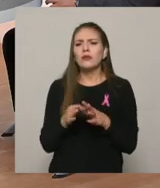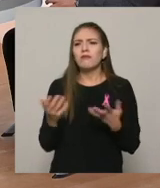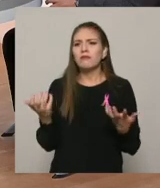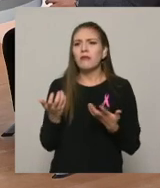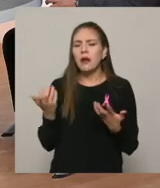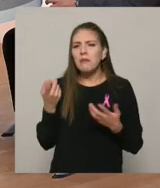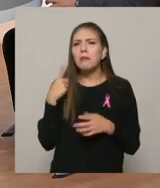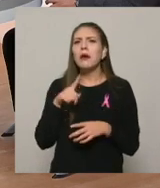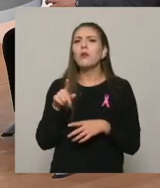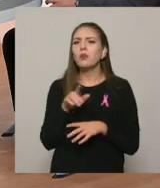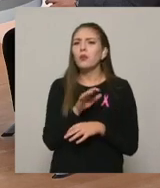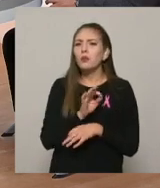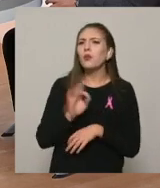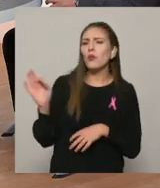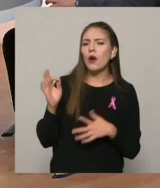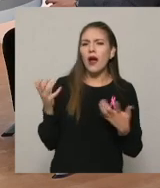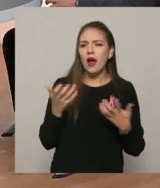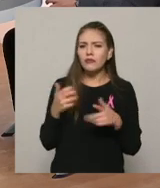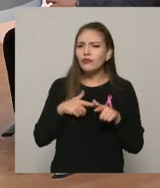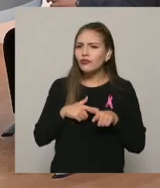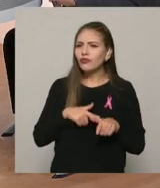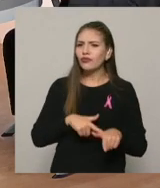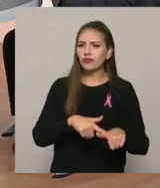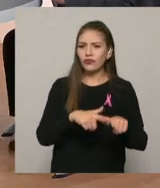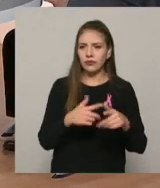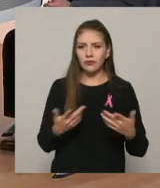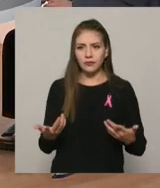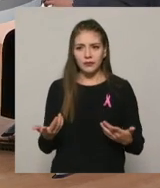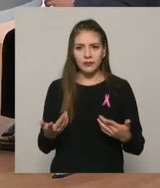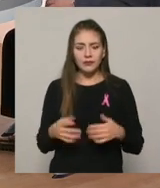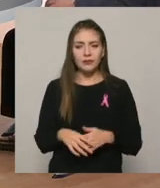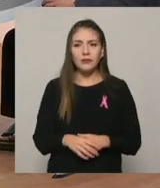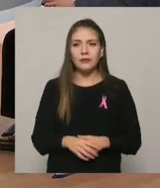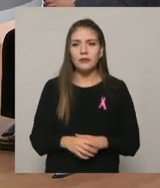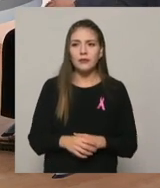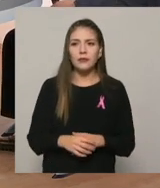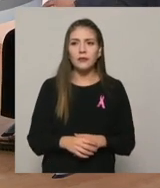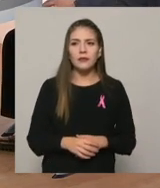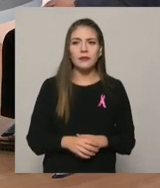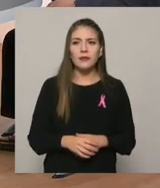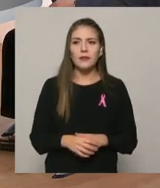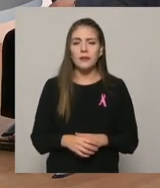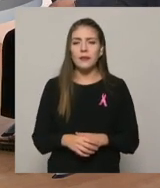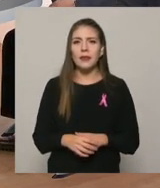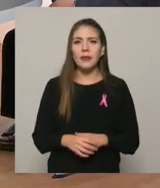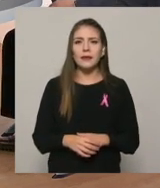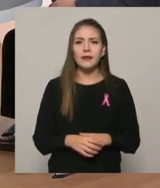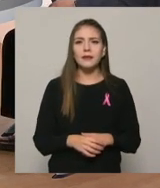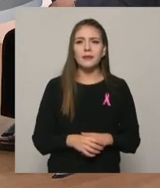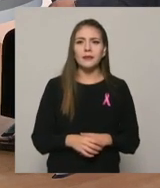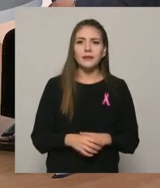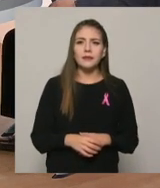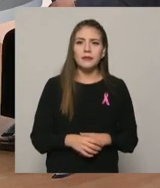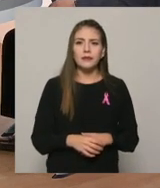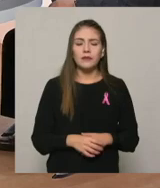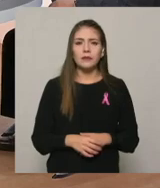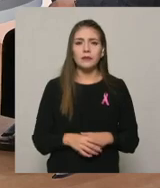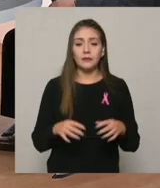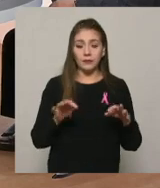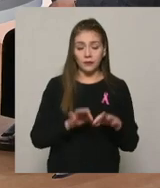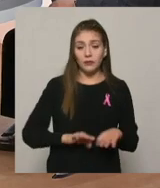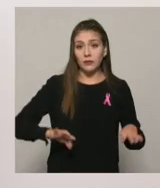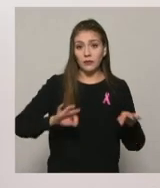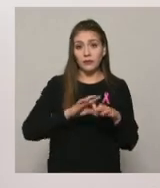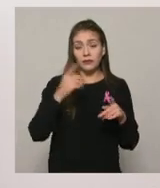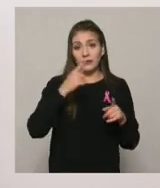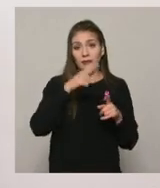cómo lo has logrado para que continúe, no? Pues creo que es muy importante que la información de ciencia no aparezca aislada